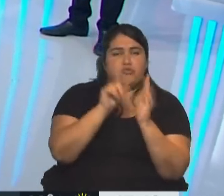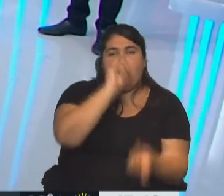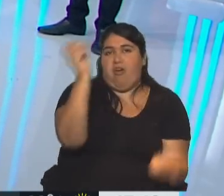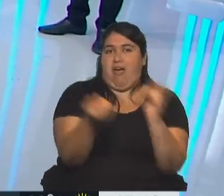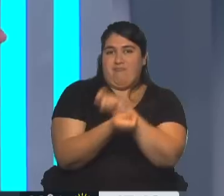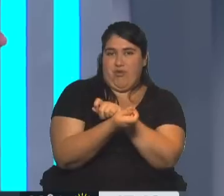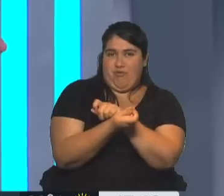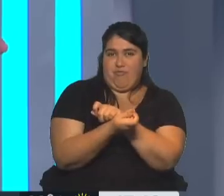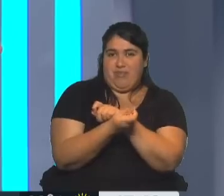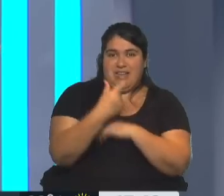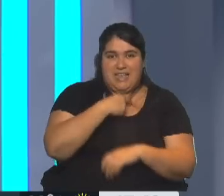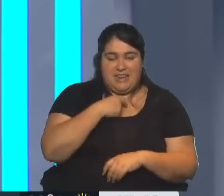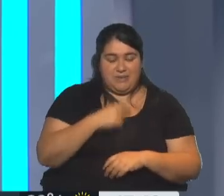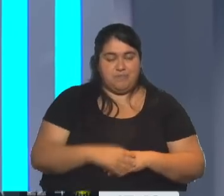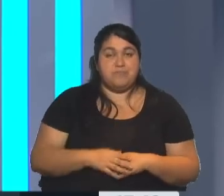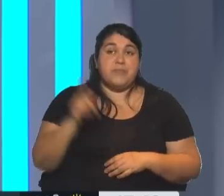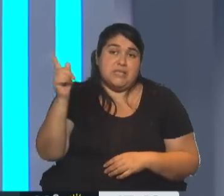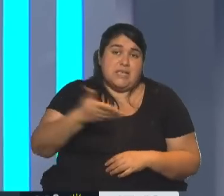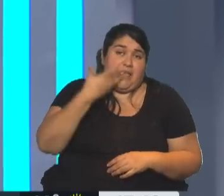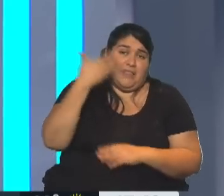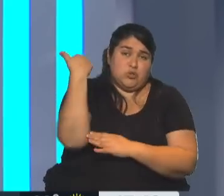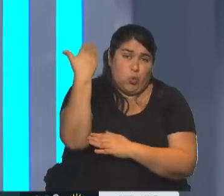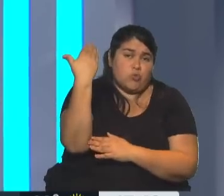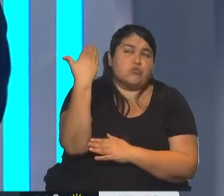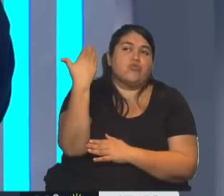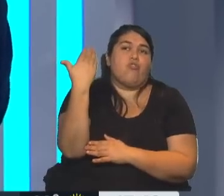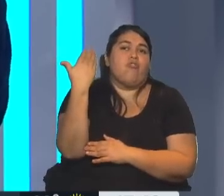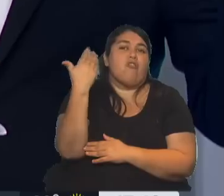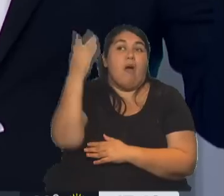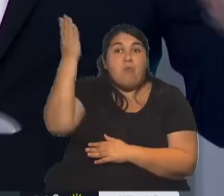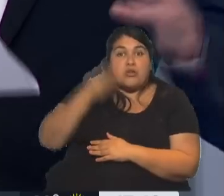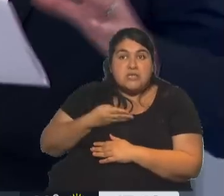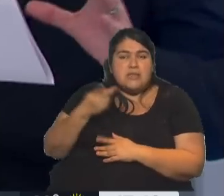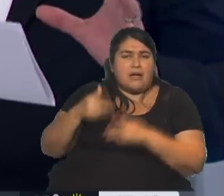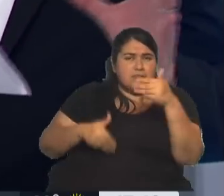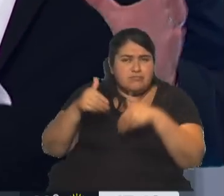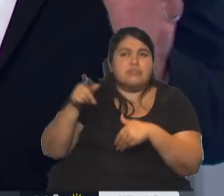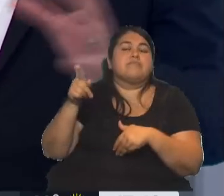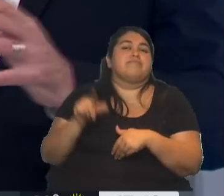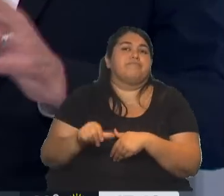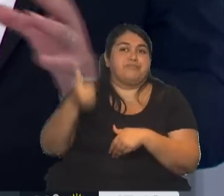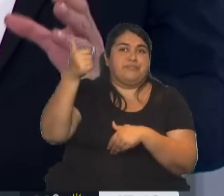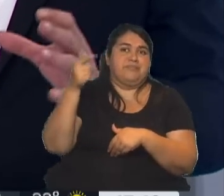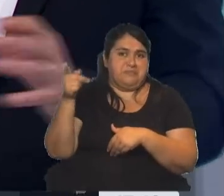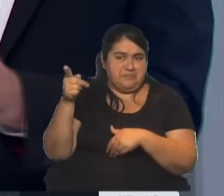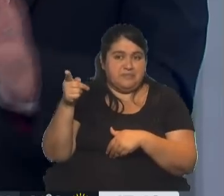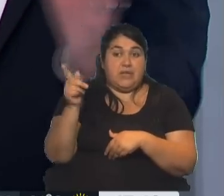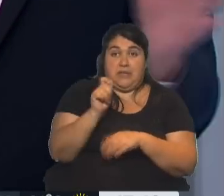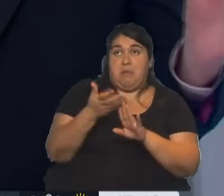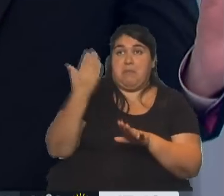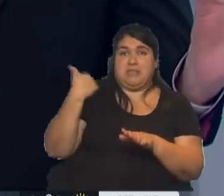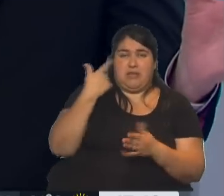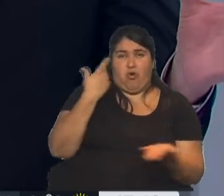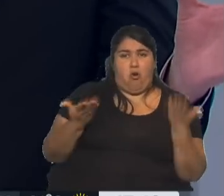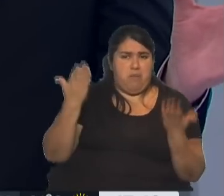lo mencionó, ¿no? En ese discurso, luego de conocerse los resultados, los ítems que nosotros planteamos en esta encuesta del mes pasado